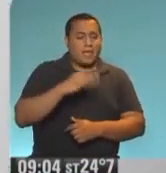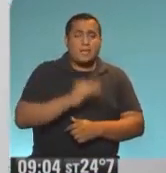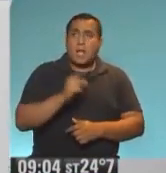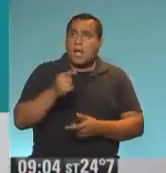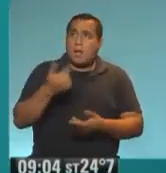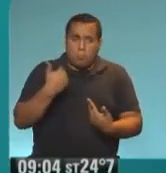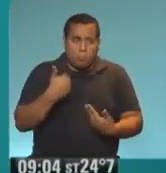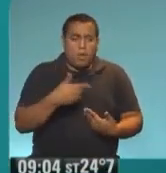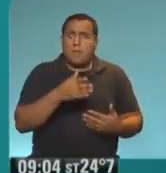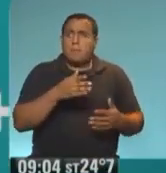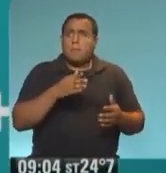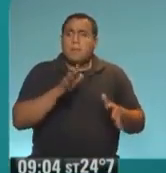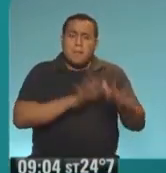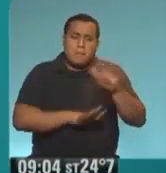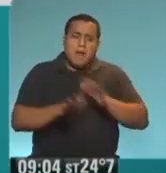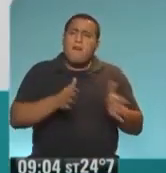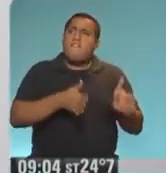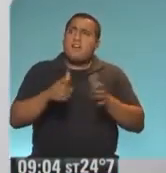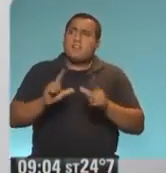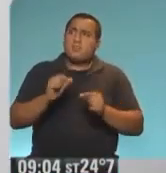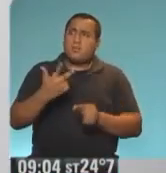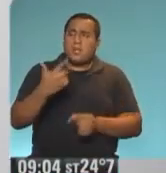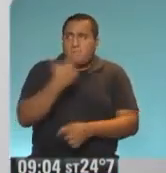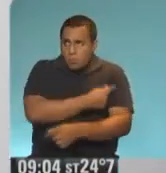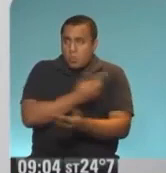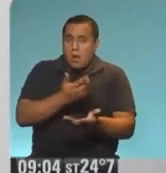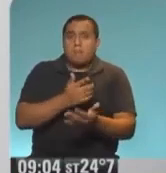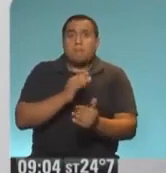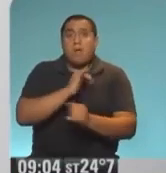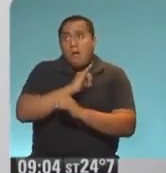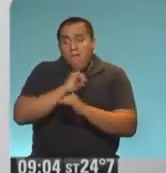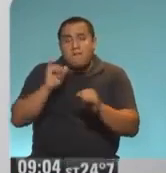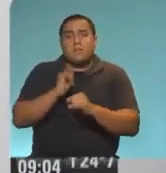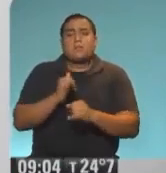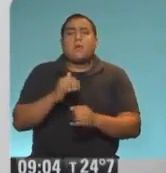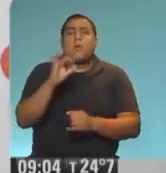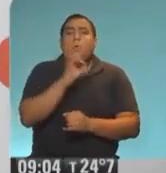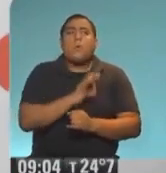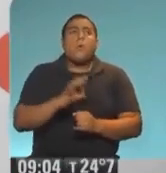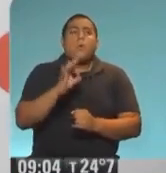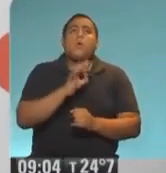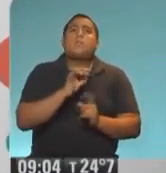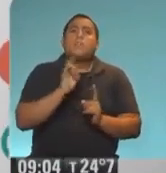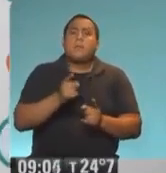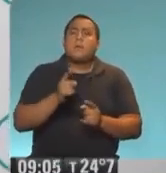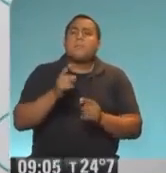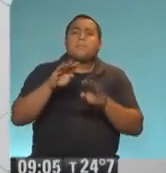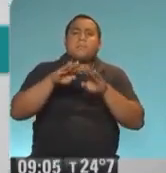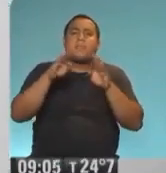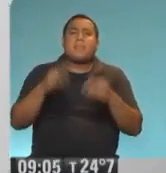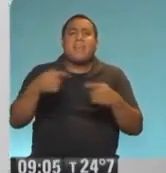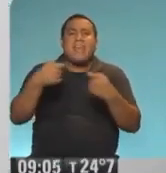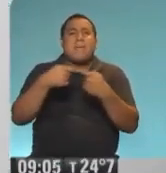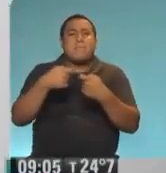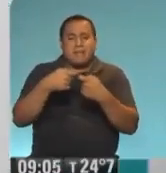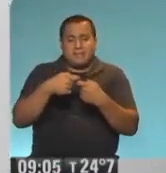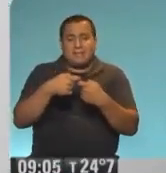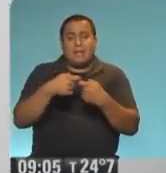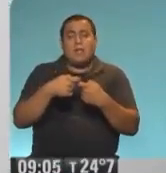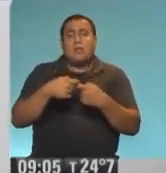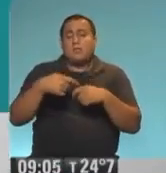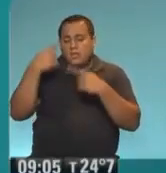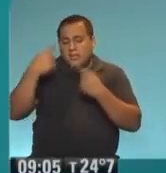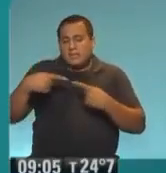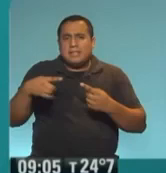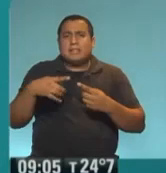hiciera la fase 3, hemos ofrecido a la Argentina para que se incorporaran empresas argentinas con transferencia tecnológica